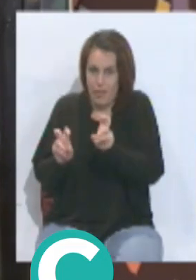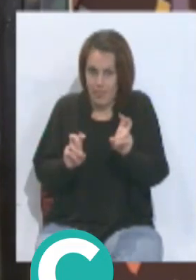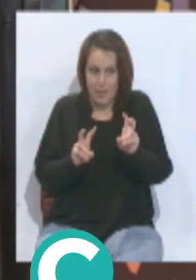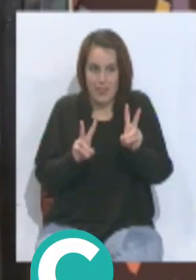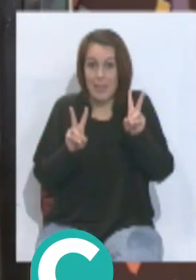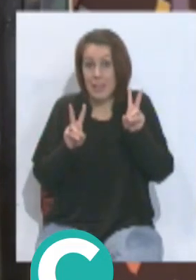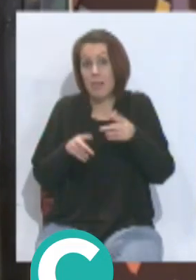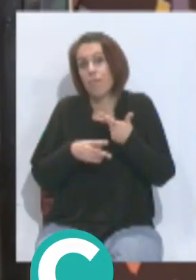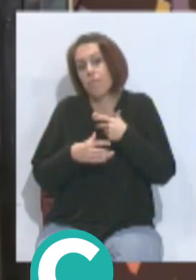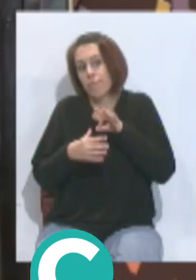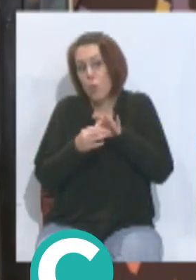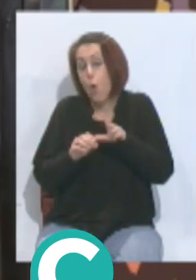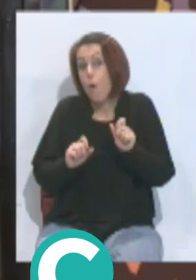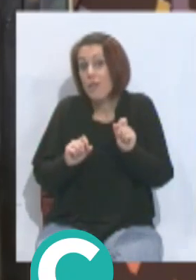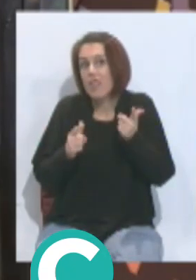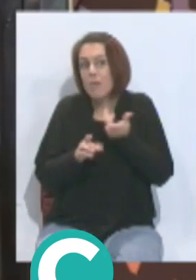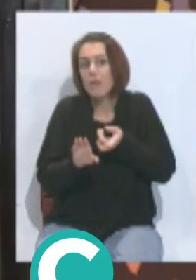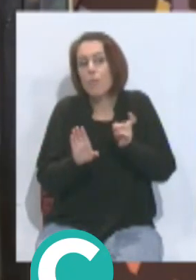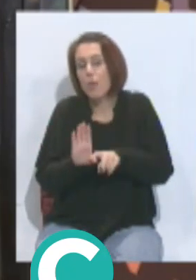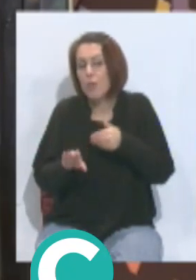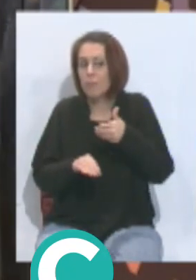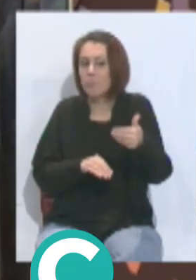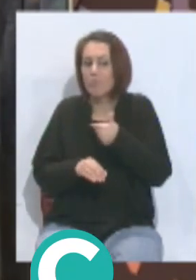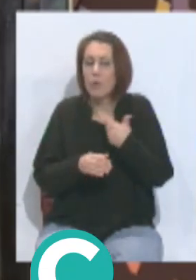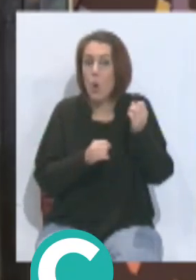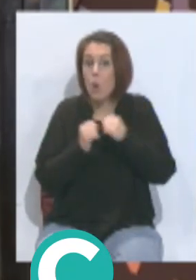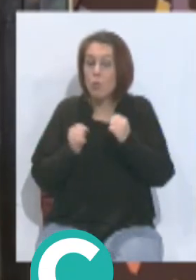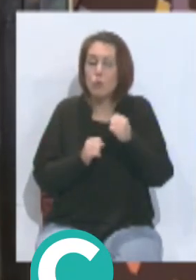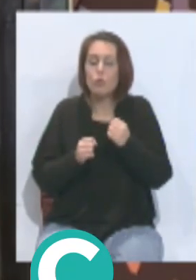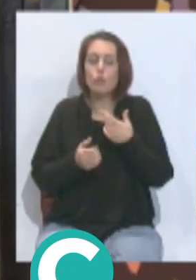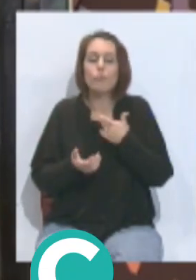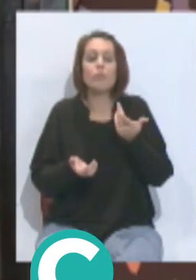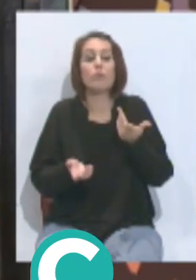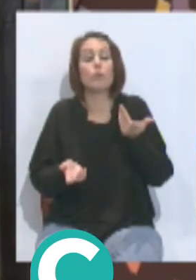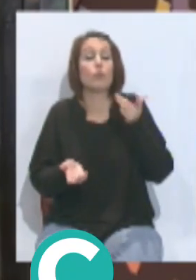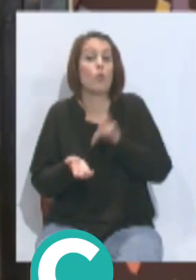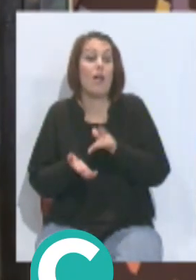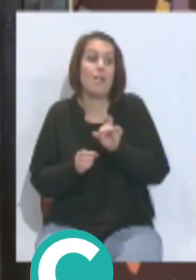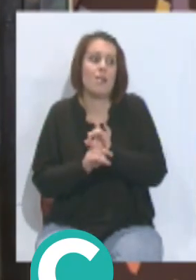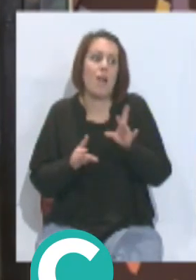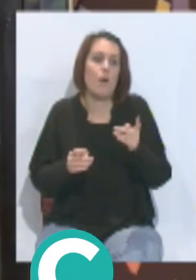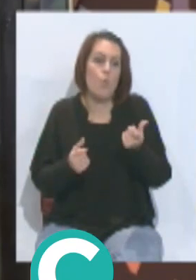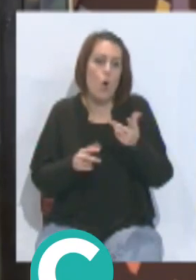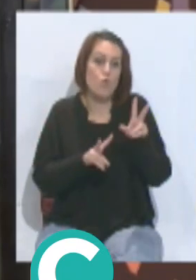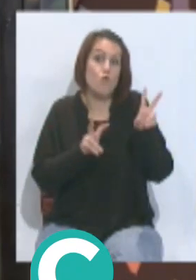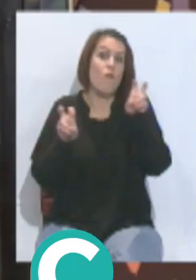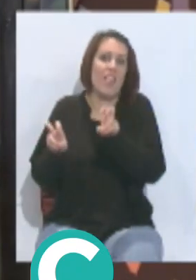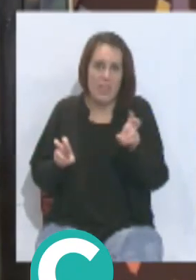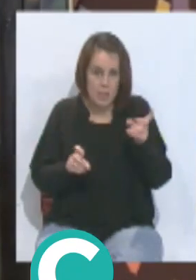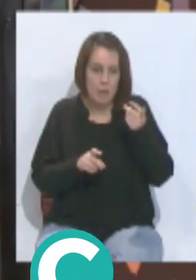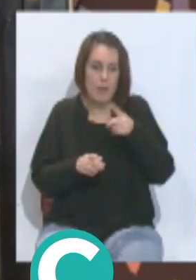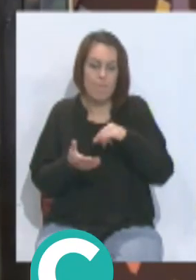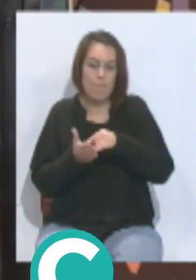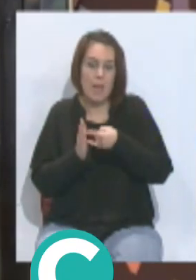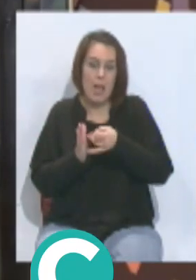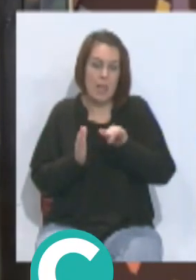respecto a confirmaciones de participación en el próximo certamen, toda vez que se aclare precisamente, bueno, las novedades y los